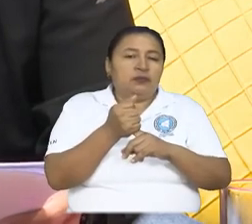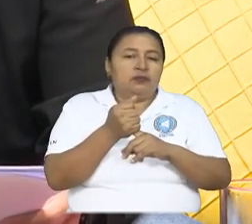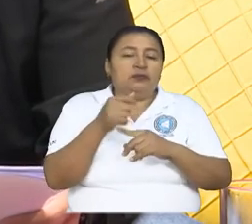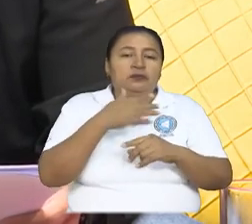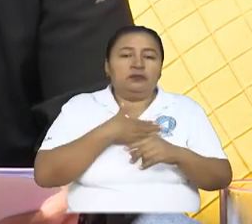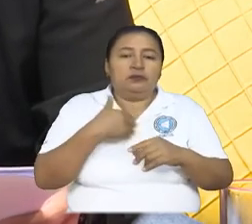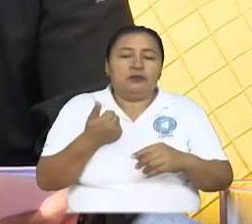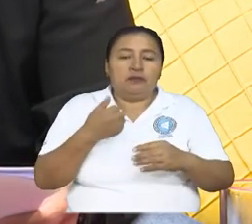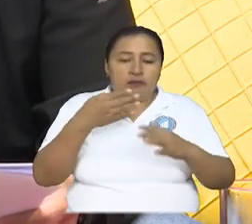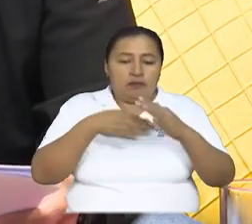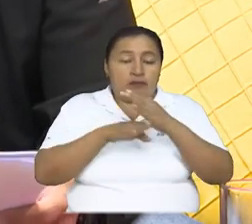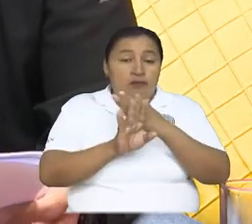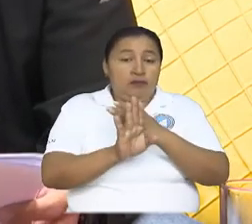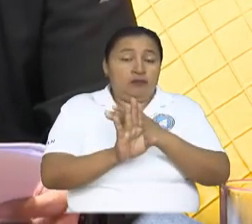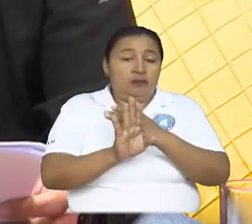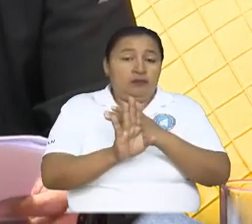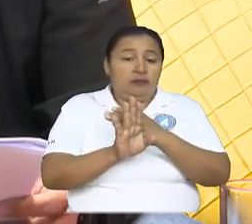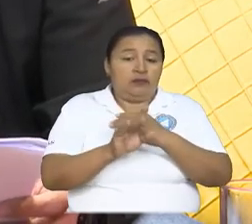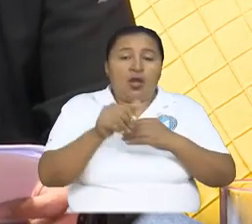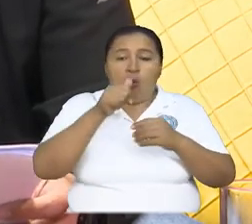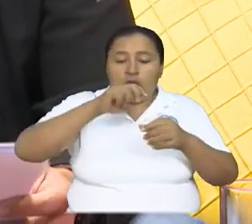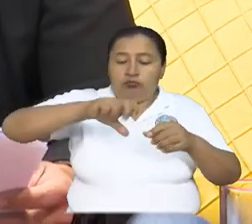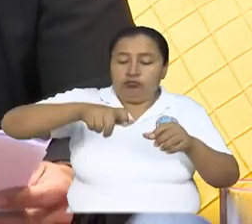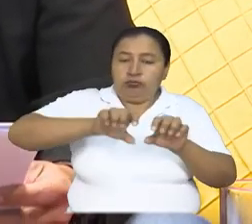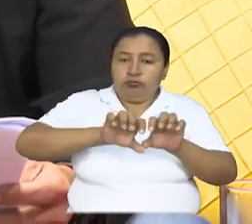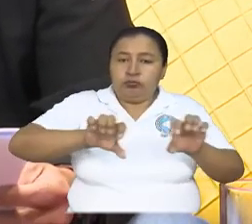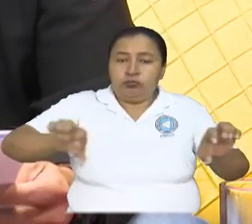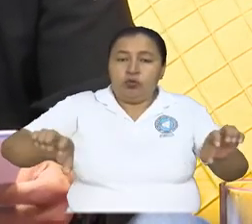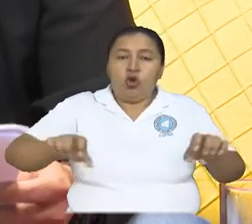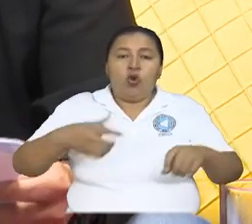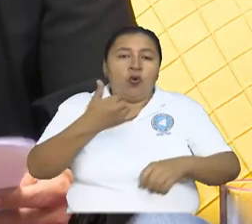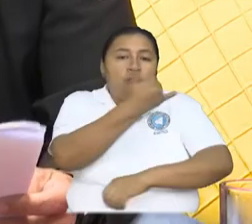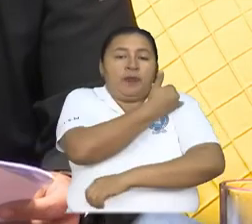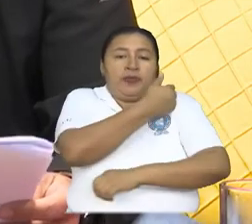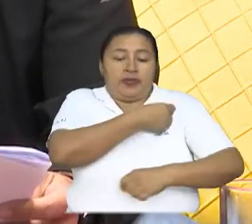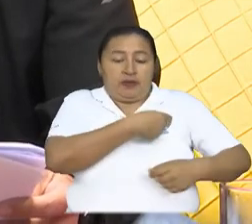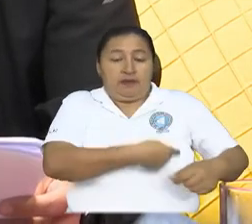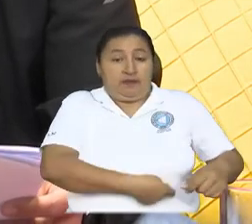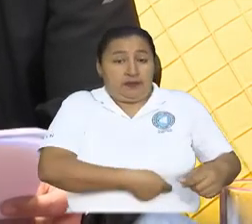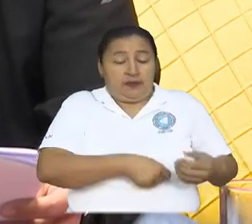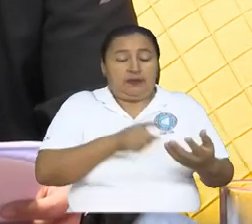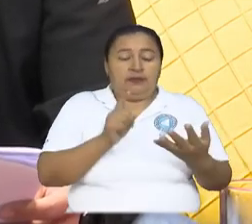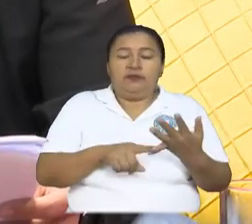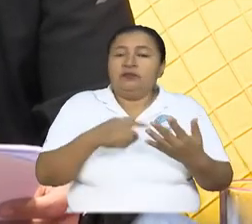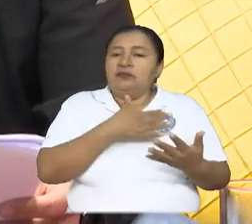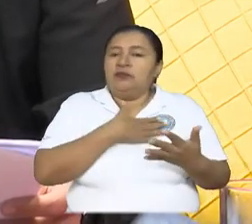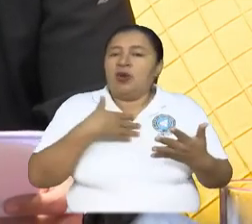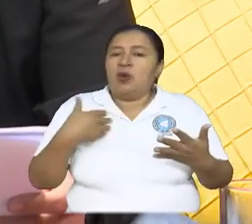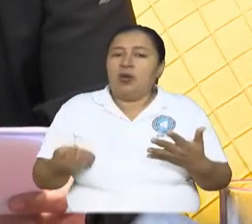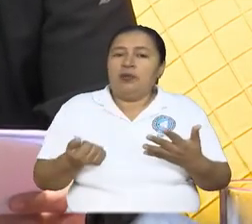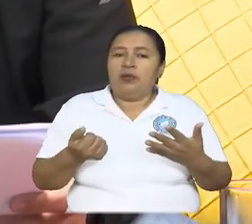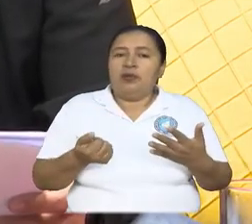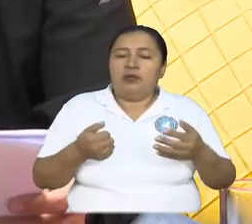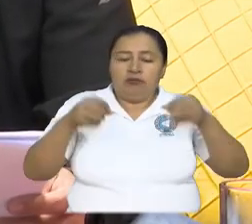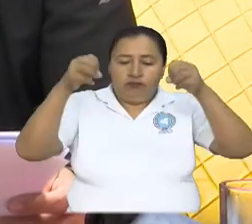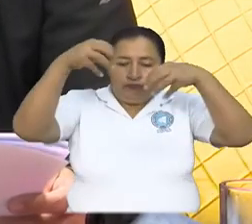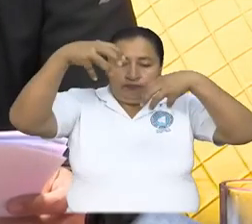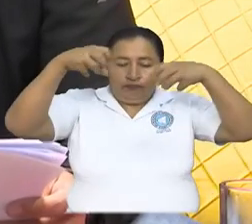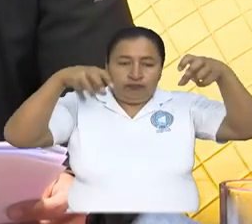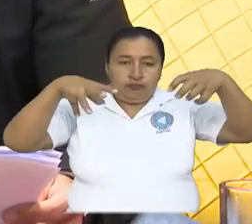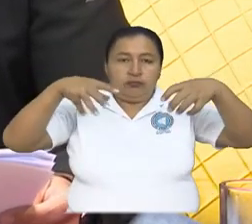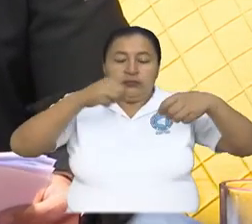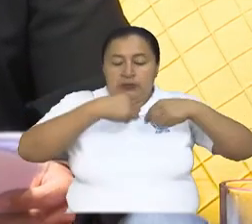y mejorar el acceso al agua potable en el hospital bertha calderón y el mejoramiento también de los quirófanos del bertha calderón